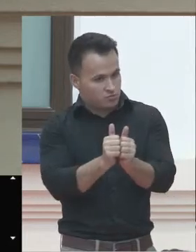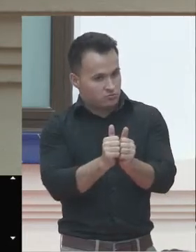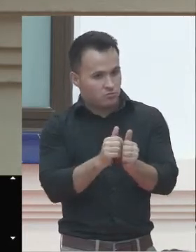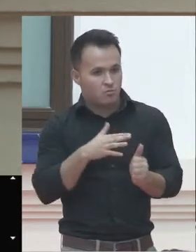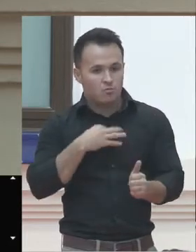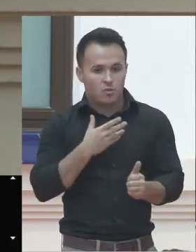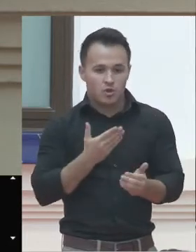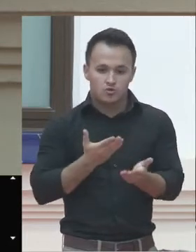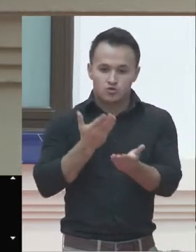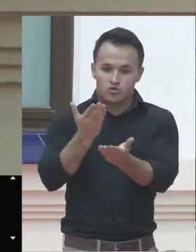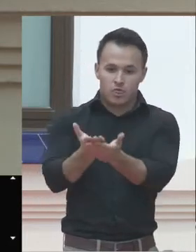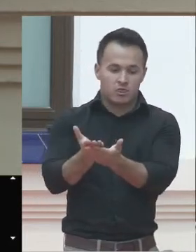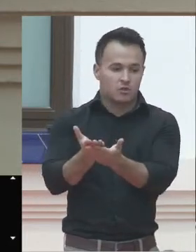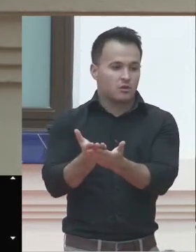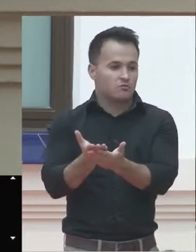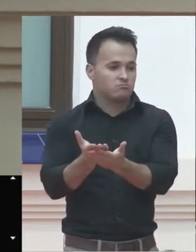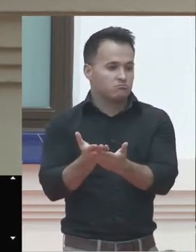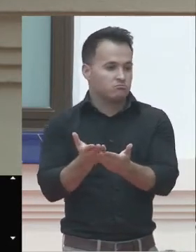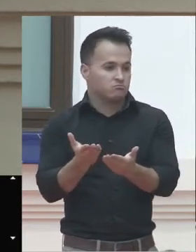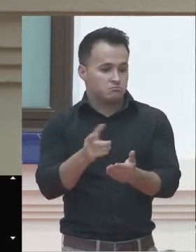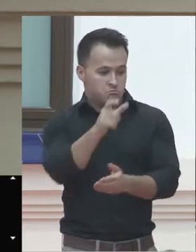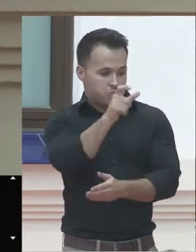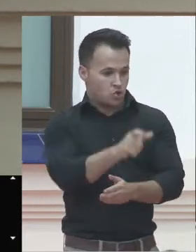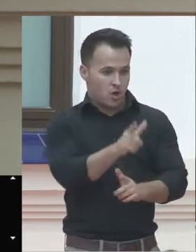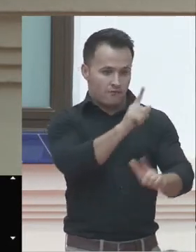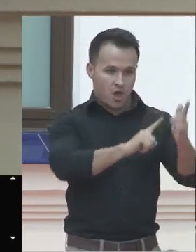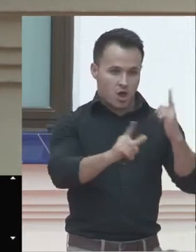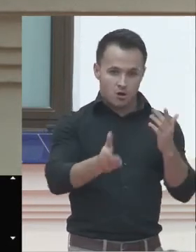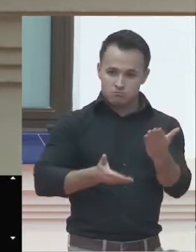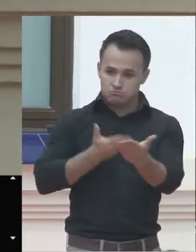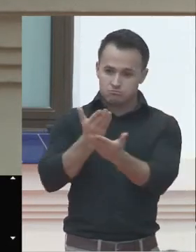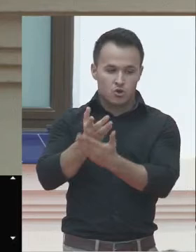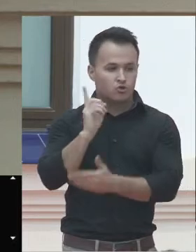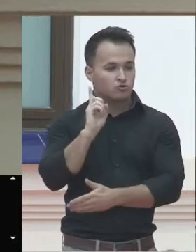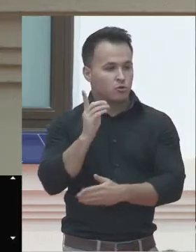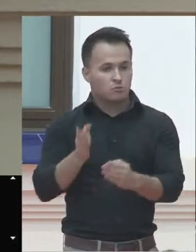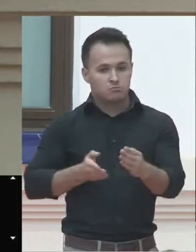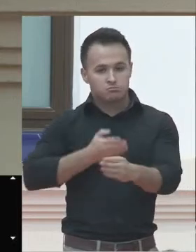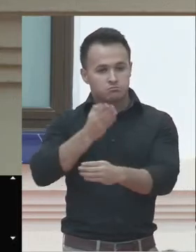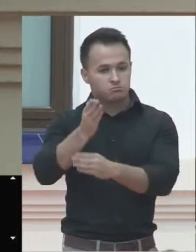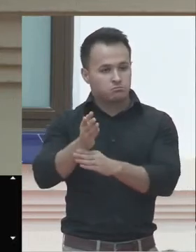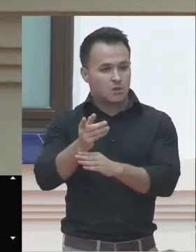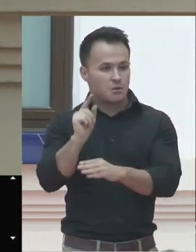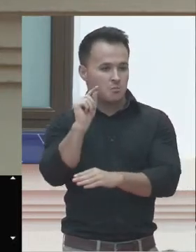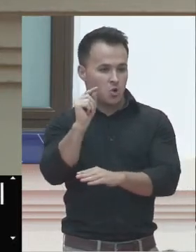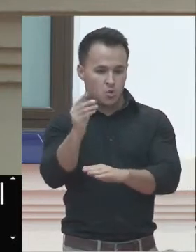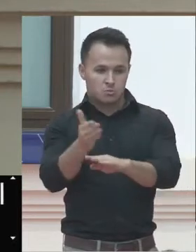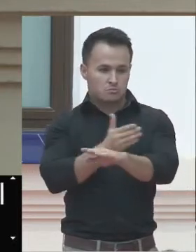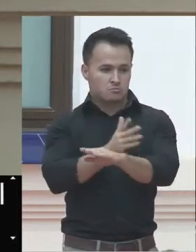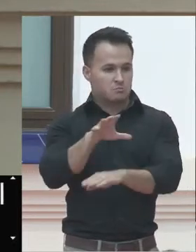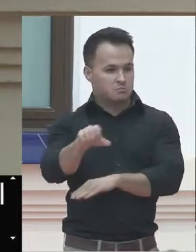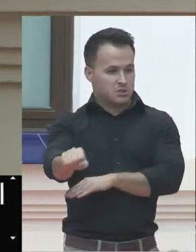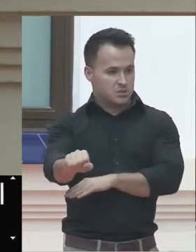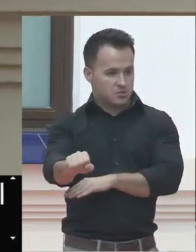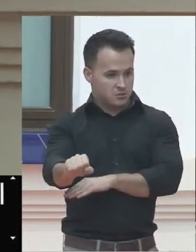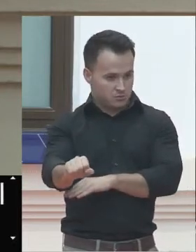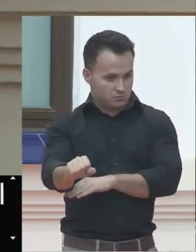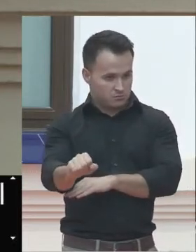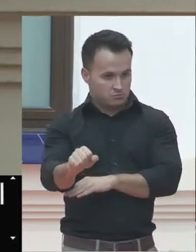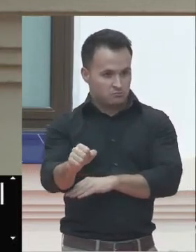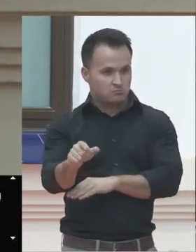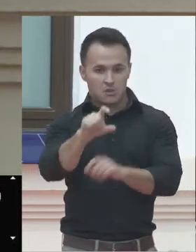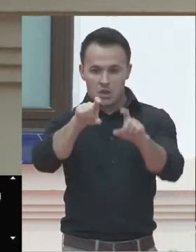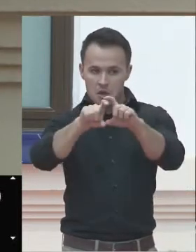ser solicitado de forma gratuita por el pasajero. Simplemente tiene que, en el momento de reservar, dar a conocer a la